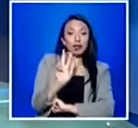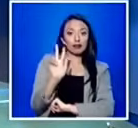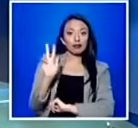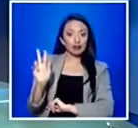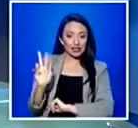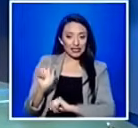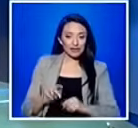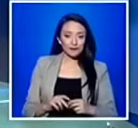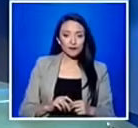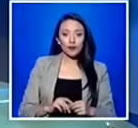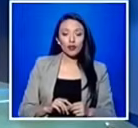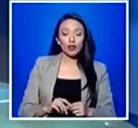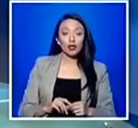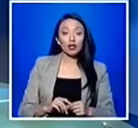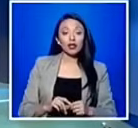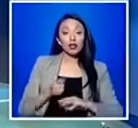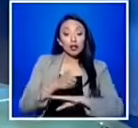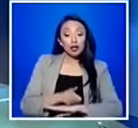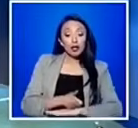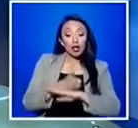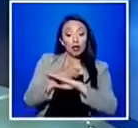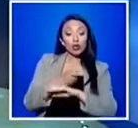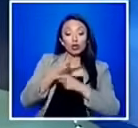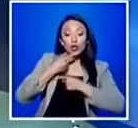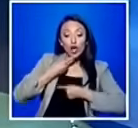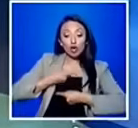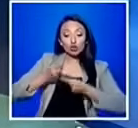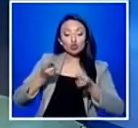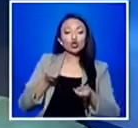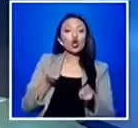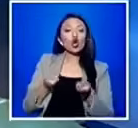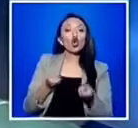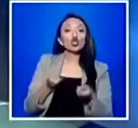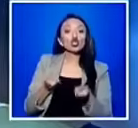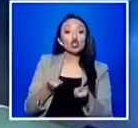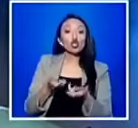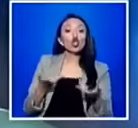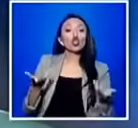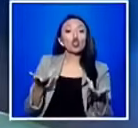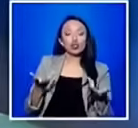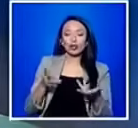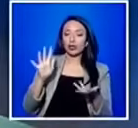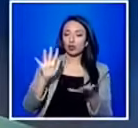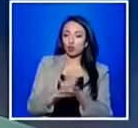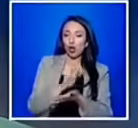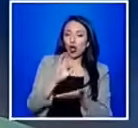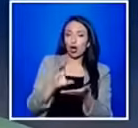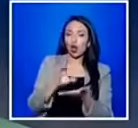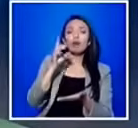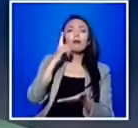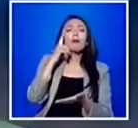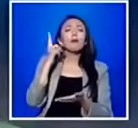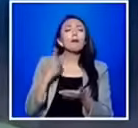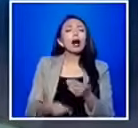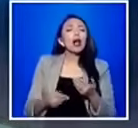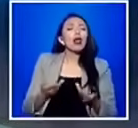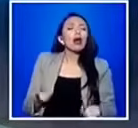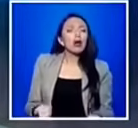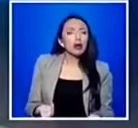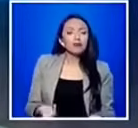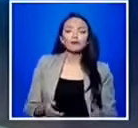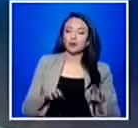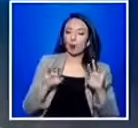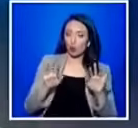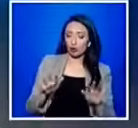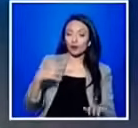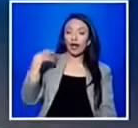minutos. Autoridades anunciaron controles en unidades educativas. ¿Para qué? Para garantizar la seguridad de los